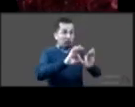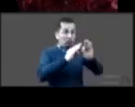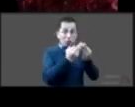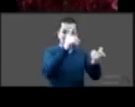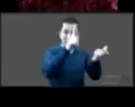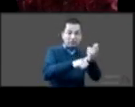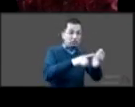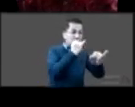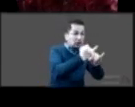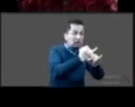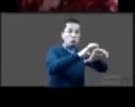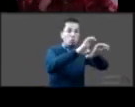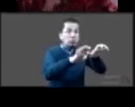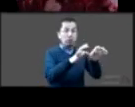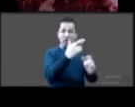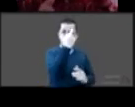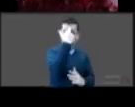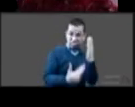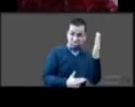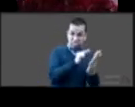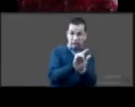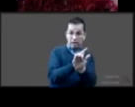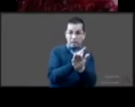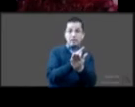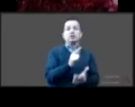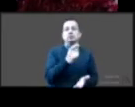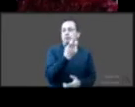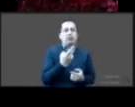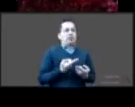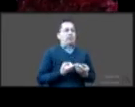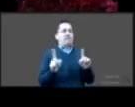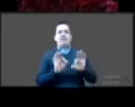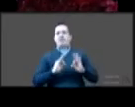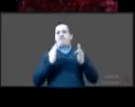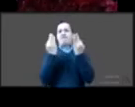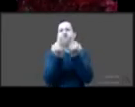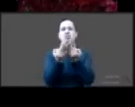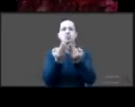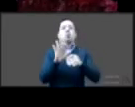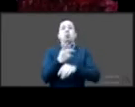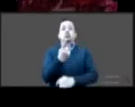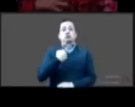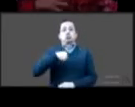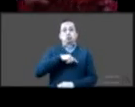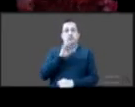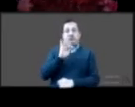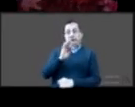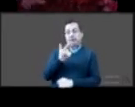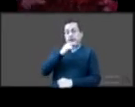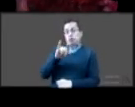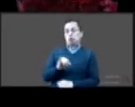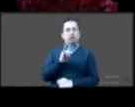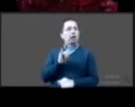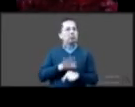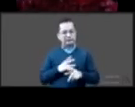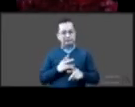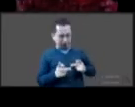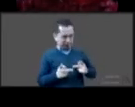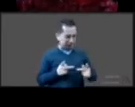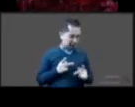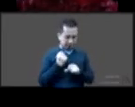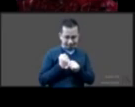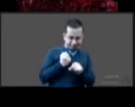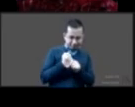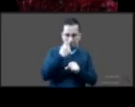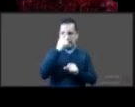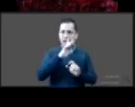de investigar y preparándonos en la fiscalía para esto que, como ustedes bien